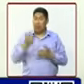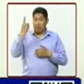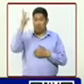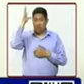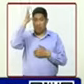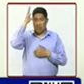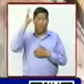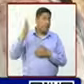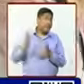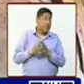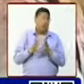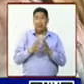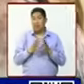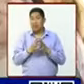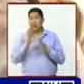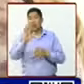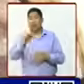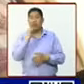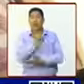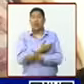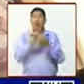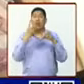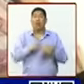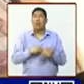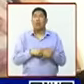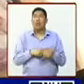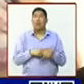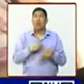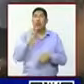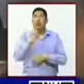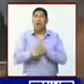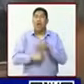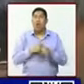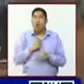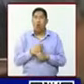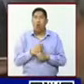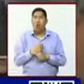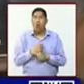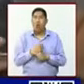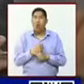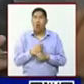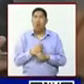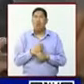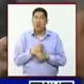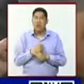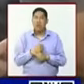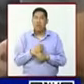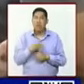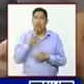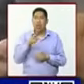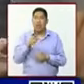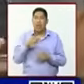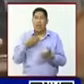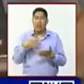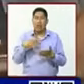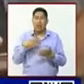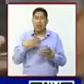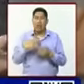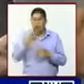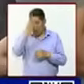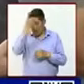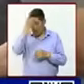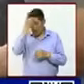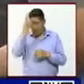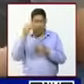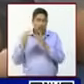padre de familia que va a ver a su hija, ¿después de cuánto? De un año prácticamente. Ella estudia en Alemania, cerca de